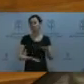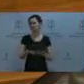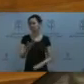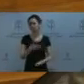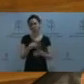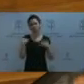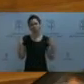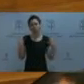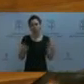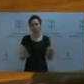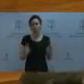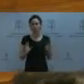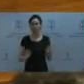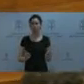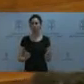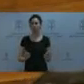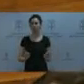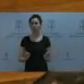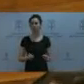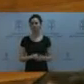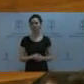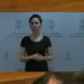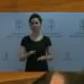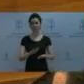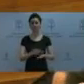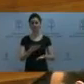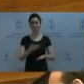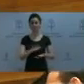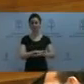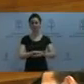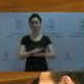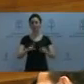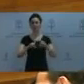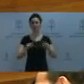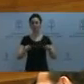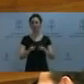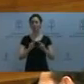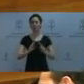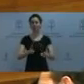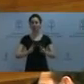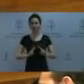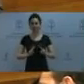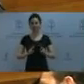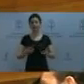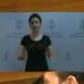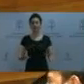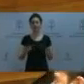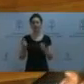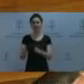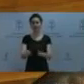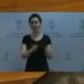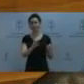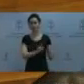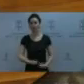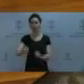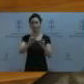caso para el Gobierno de Asturias, reciprocidad y, por supuesto, que cada uno defienda sus intereses o los que considera